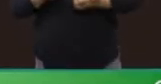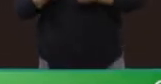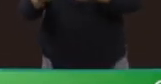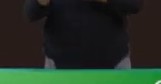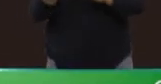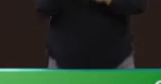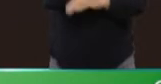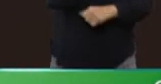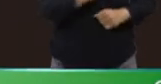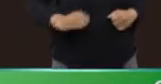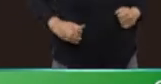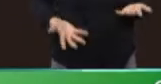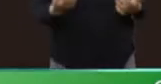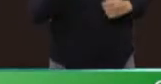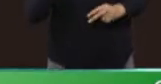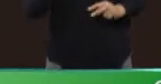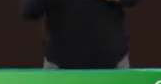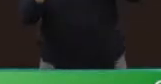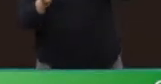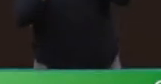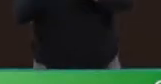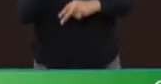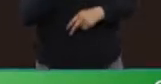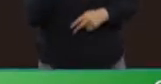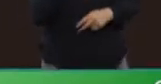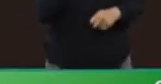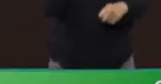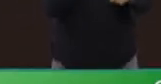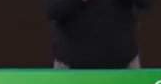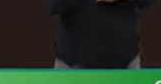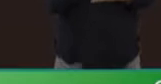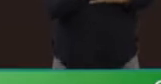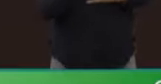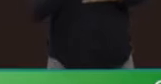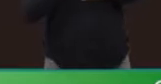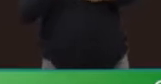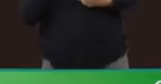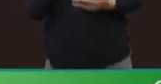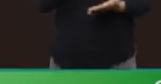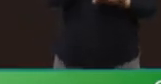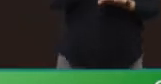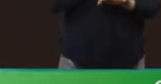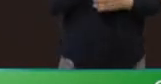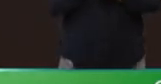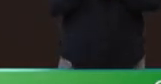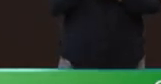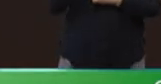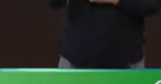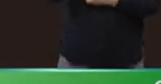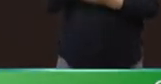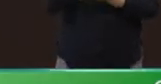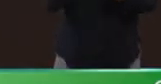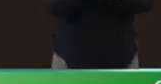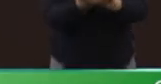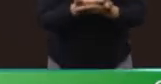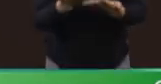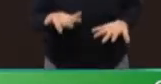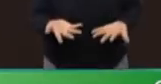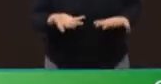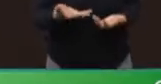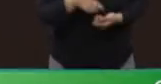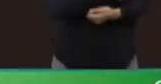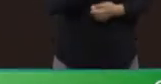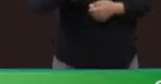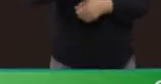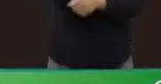escuchando los ciudadanos vanos hicimos el compromiso de aquí en la tribuna poder proponer y este es el momento en donde las y los adultos